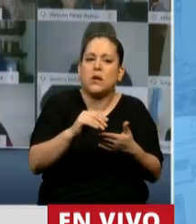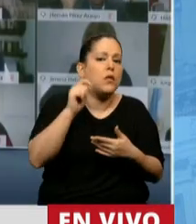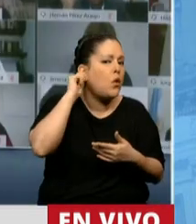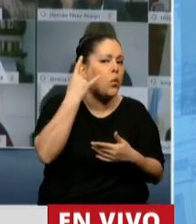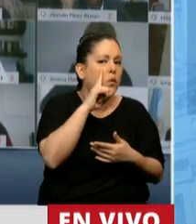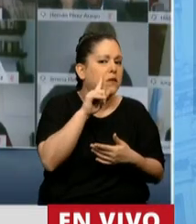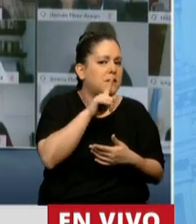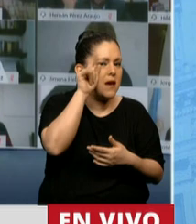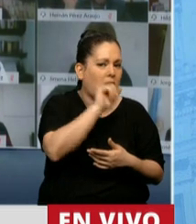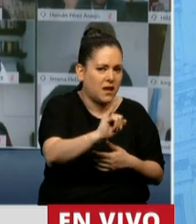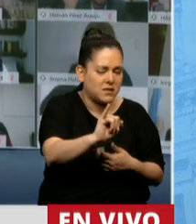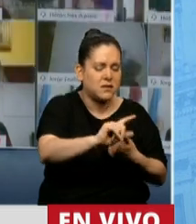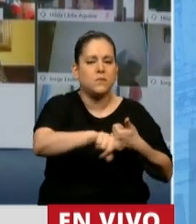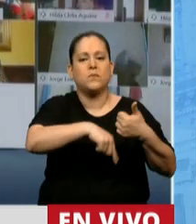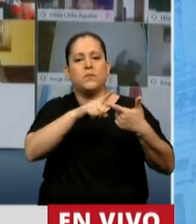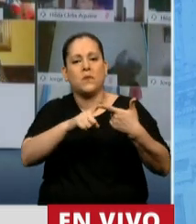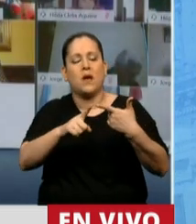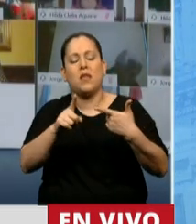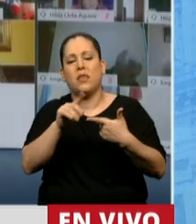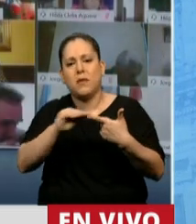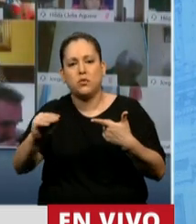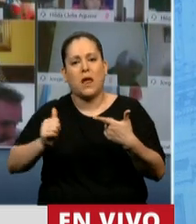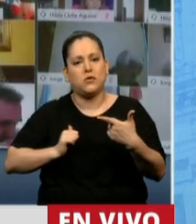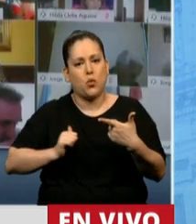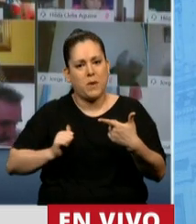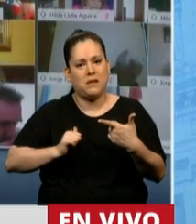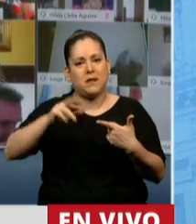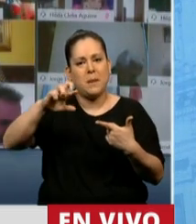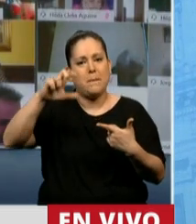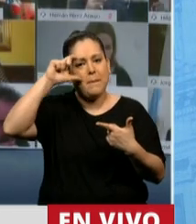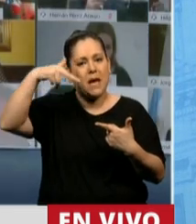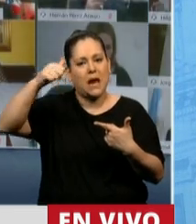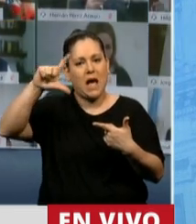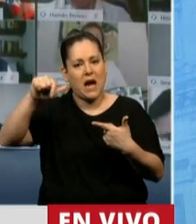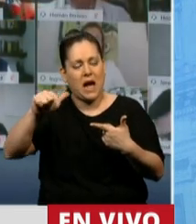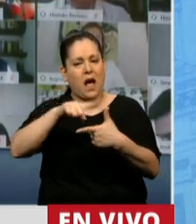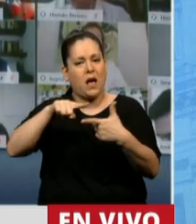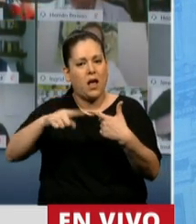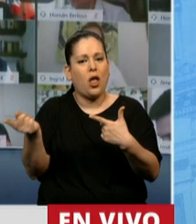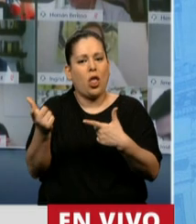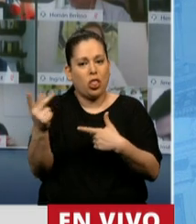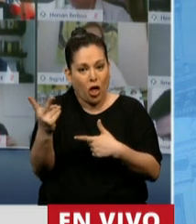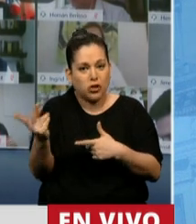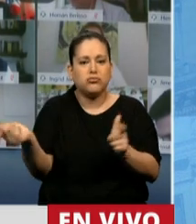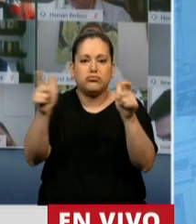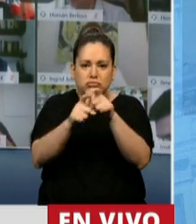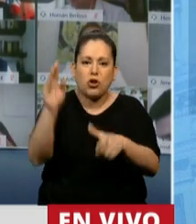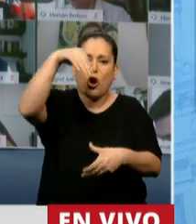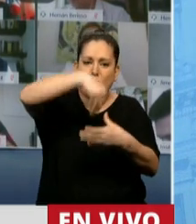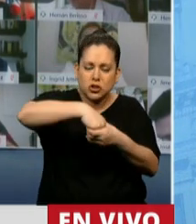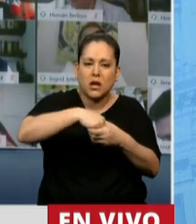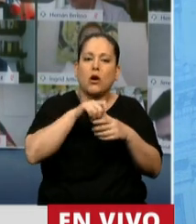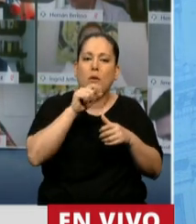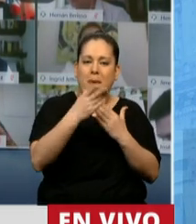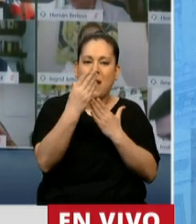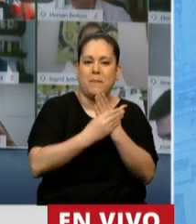Gutiérrez como titular y la señora diputada Paula penaca como suplente del Consejo de acuerdo a la solicitud de la señora ministra